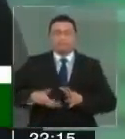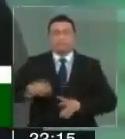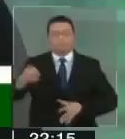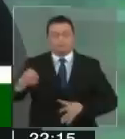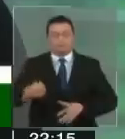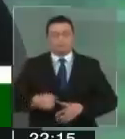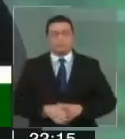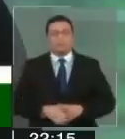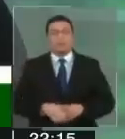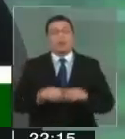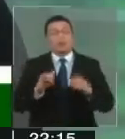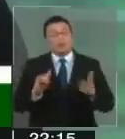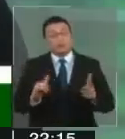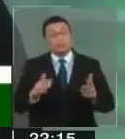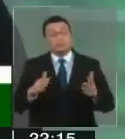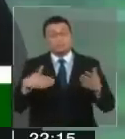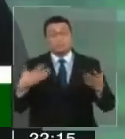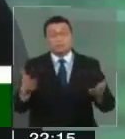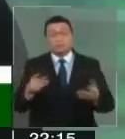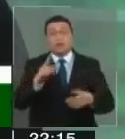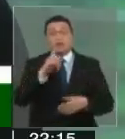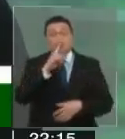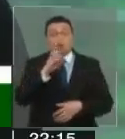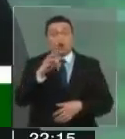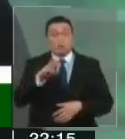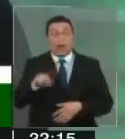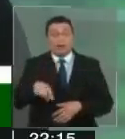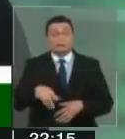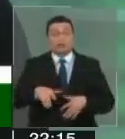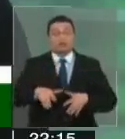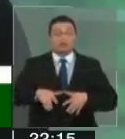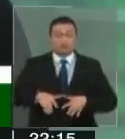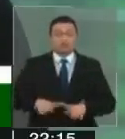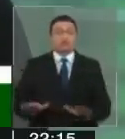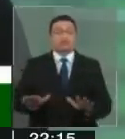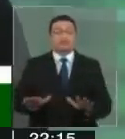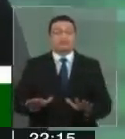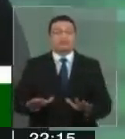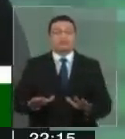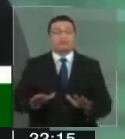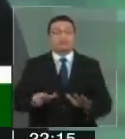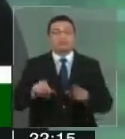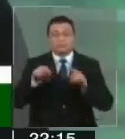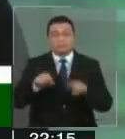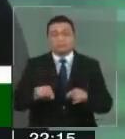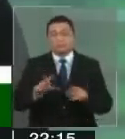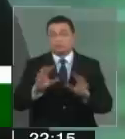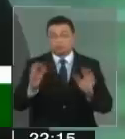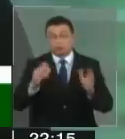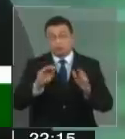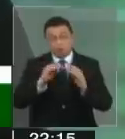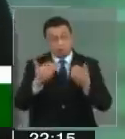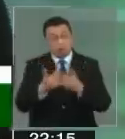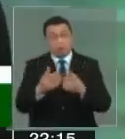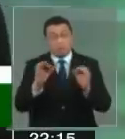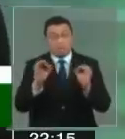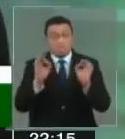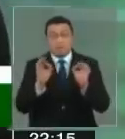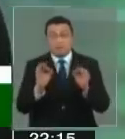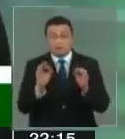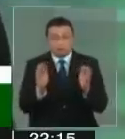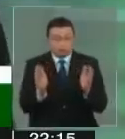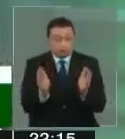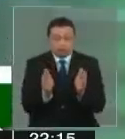Y bueno, y llegó el Tommy, increíble, con un Apgar perfecto,